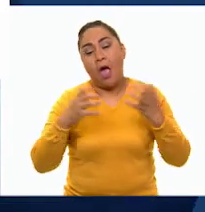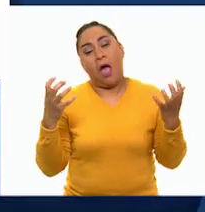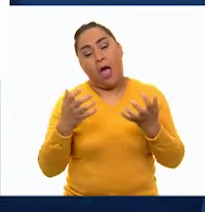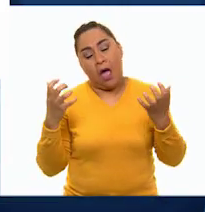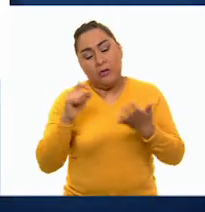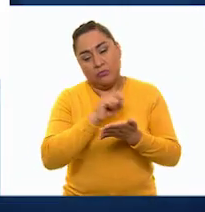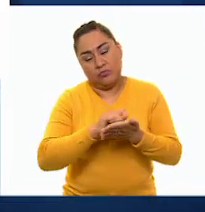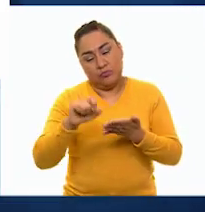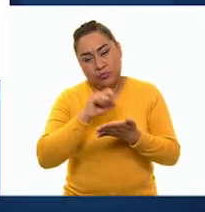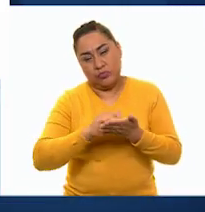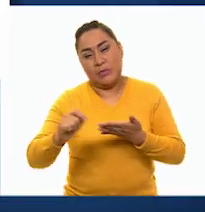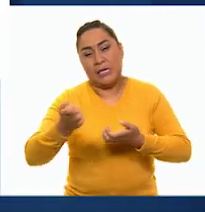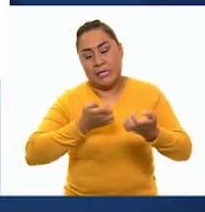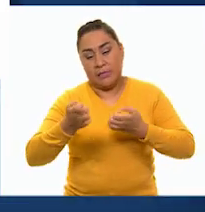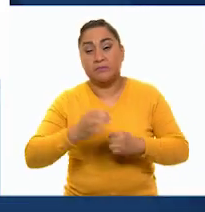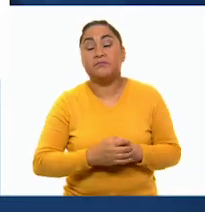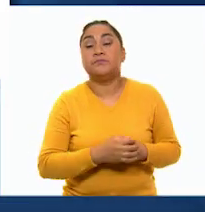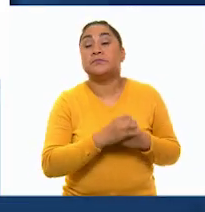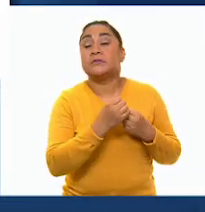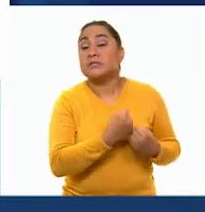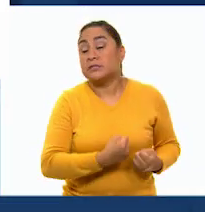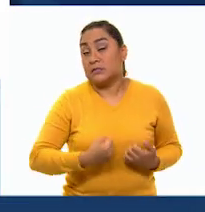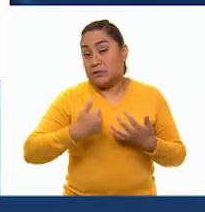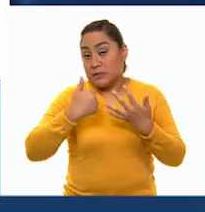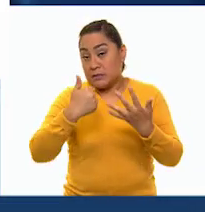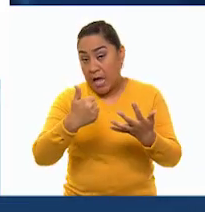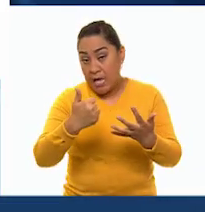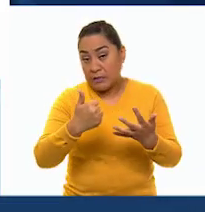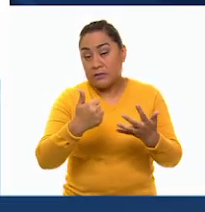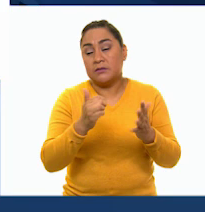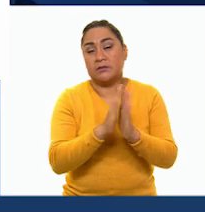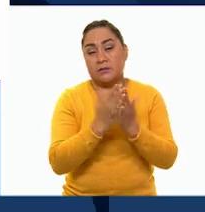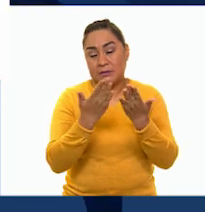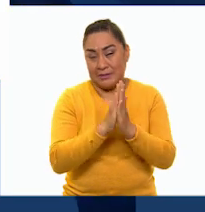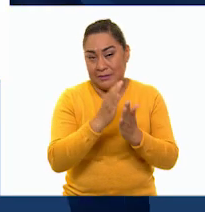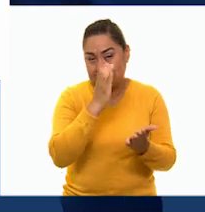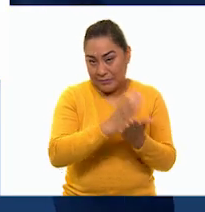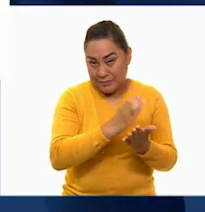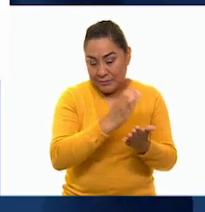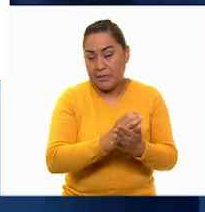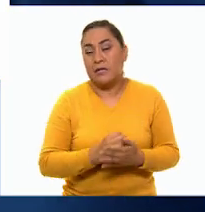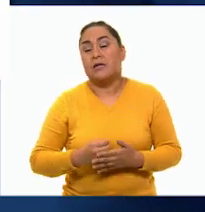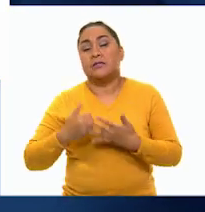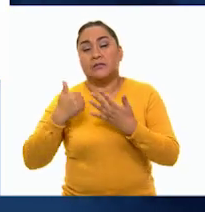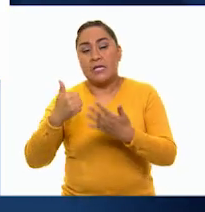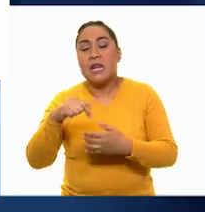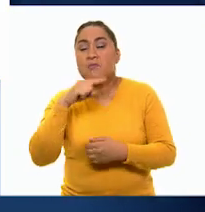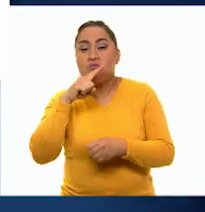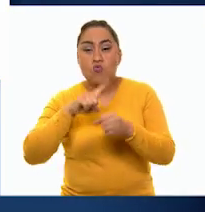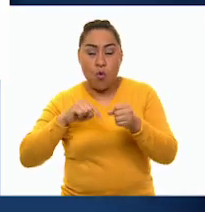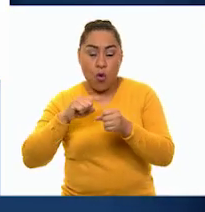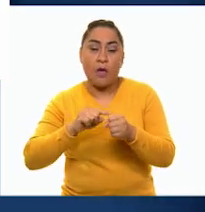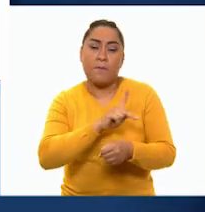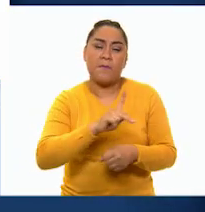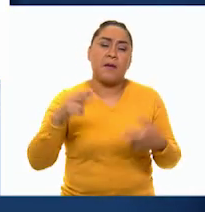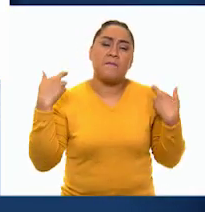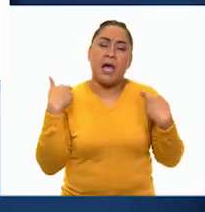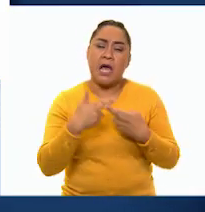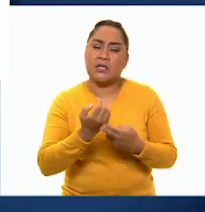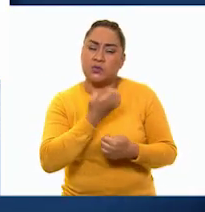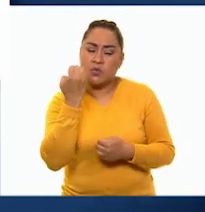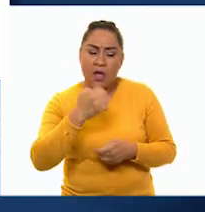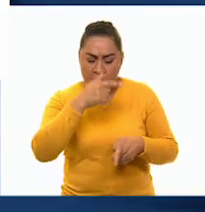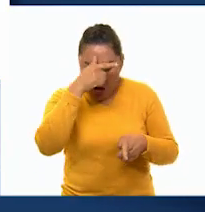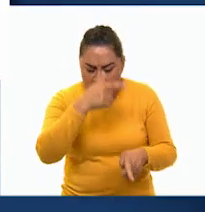problemas. Al hacer paquetes de 6 libretas y paquetes de 6 lápices de colores, los maestros de una escuela se percataron que